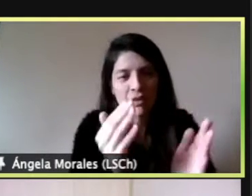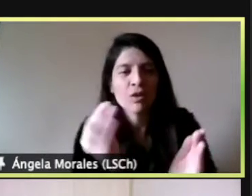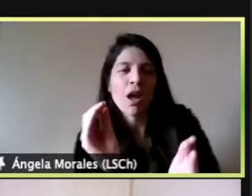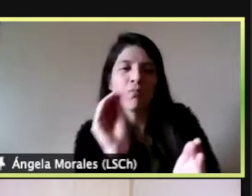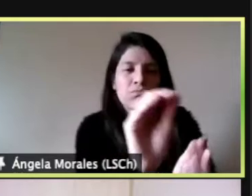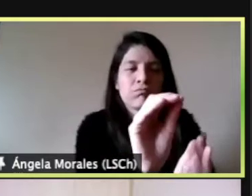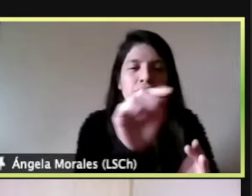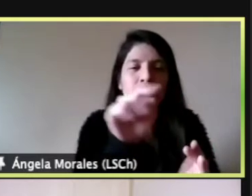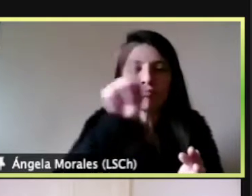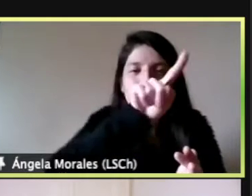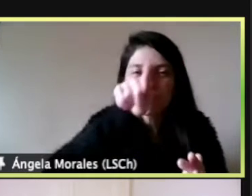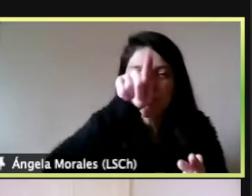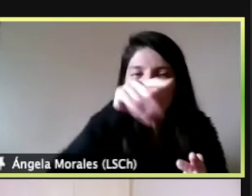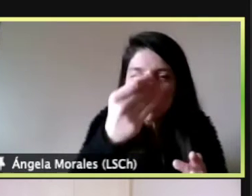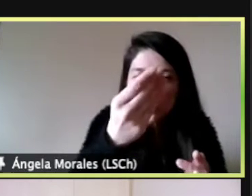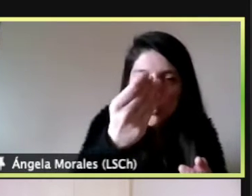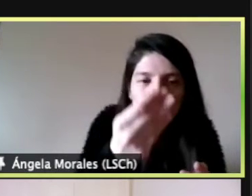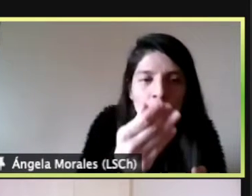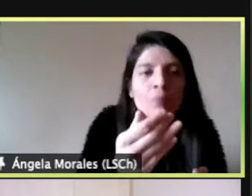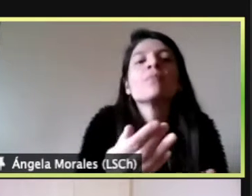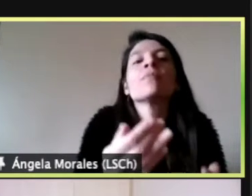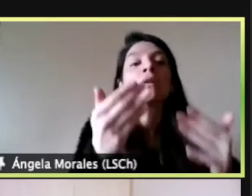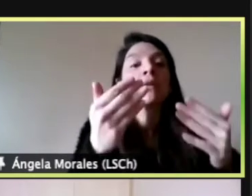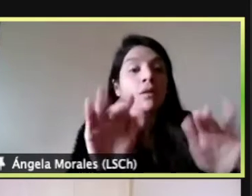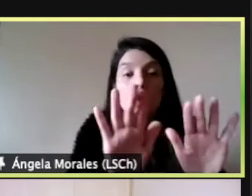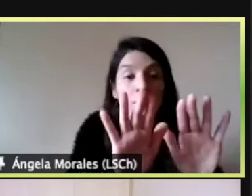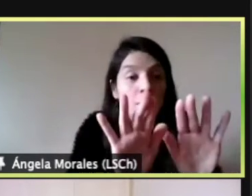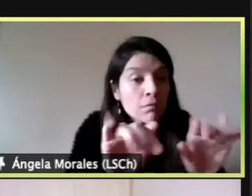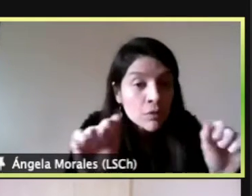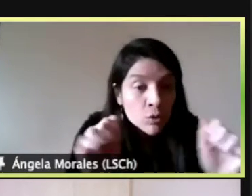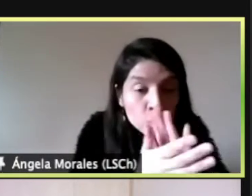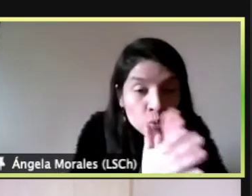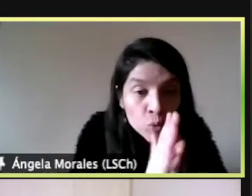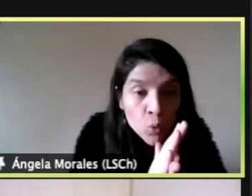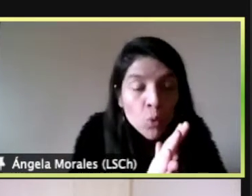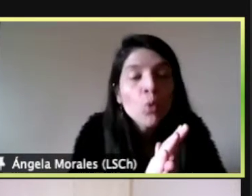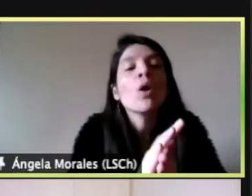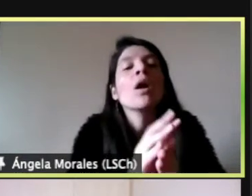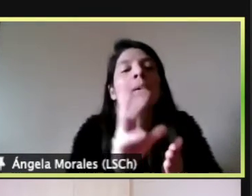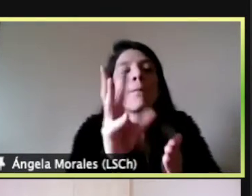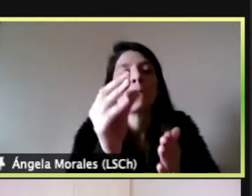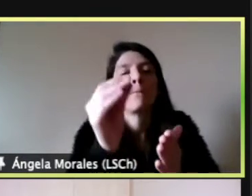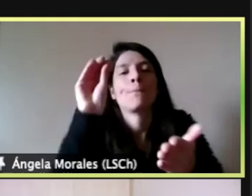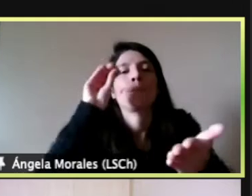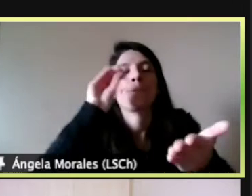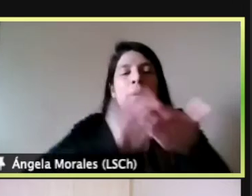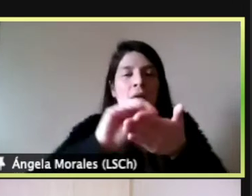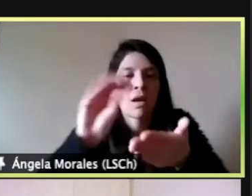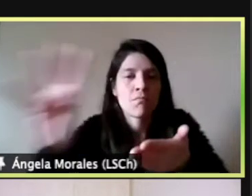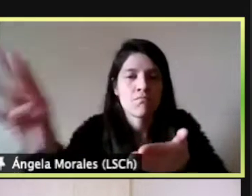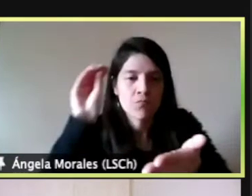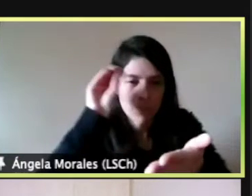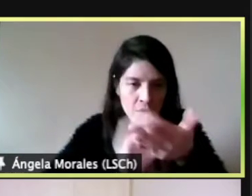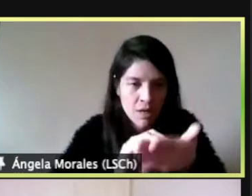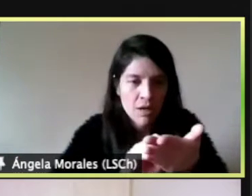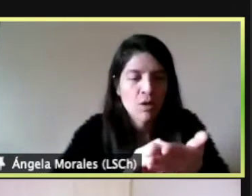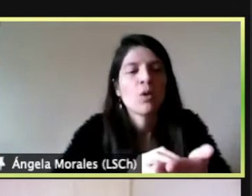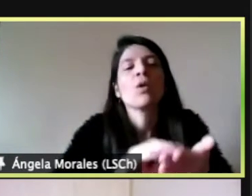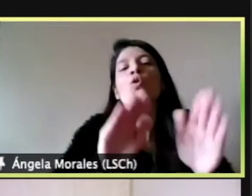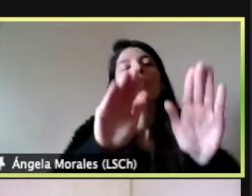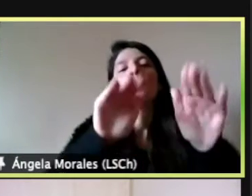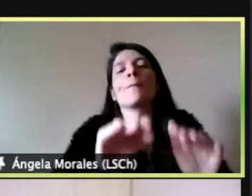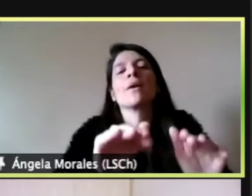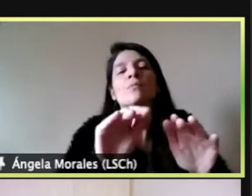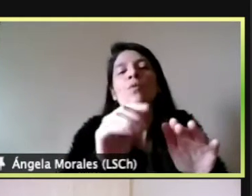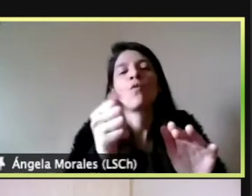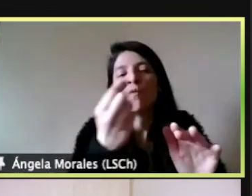ahora pegar y ahora cada uno va a tener el mismo valor. Ahora, ¿qué tengo que hacer? Modificar la columna. En este caso vamos